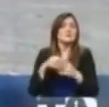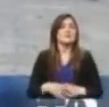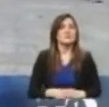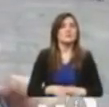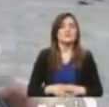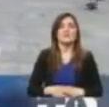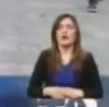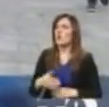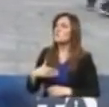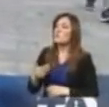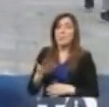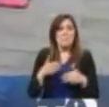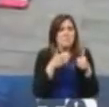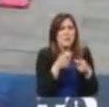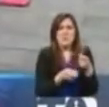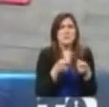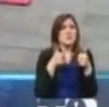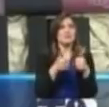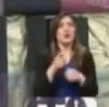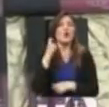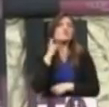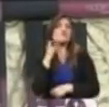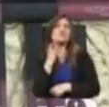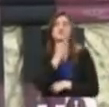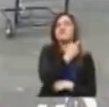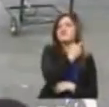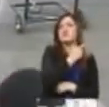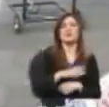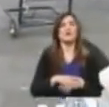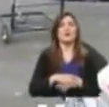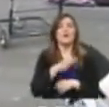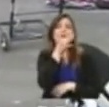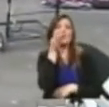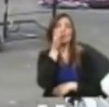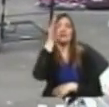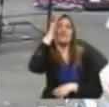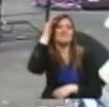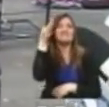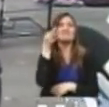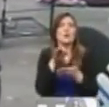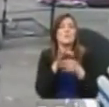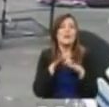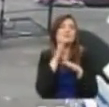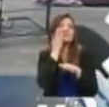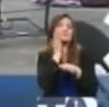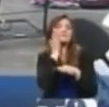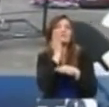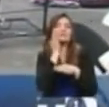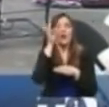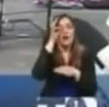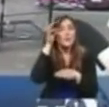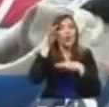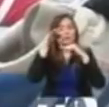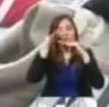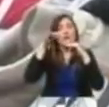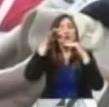bien, gracias a Dios. Las ventas también. Perfumes. Estoy ofreciendo pintura, maquillaje, tenemos base, delineador y tengo pintura de